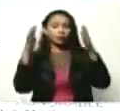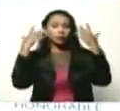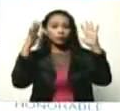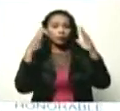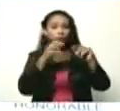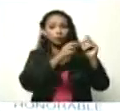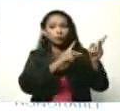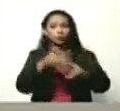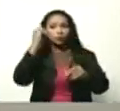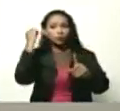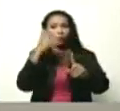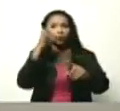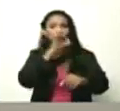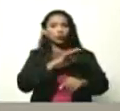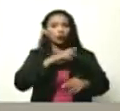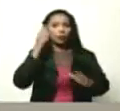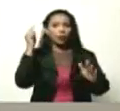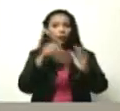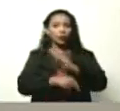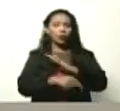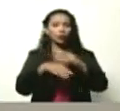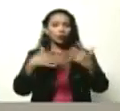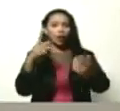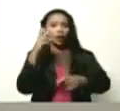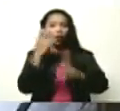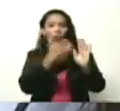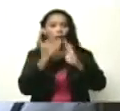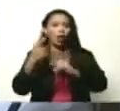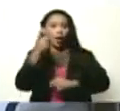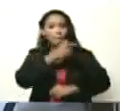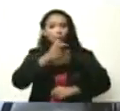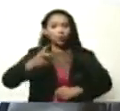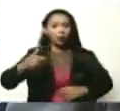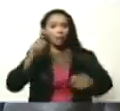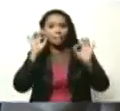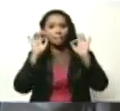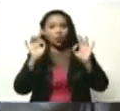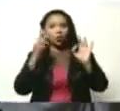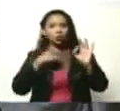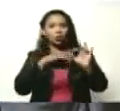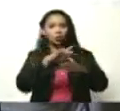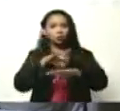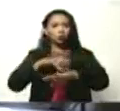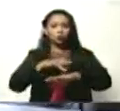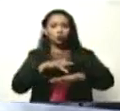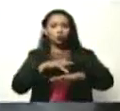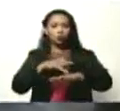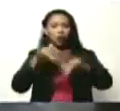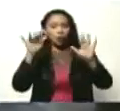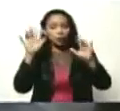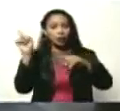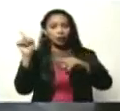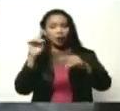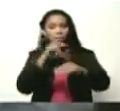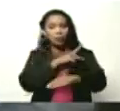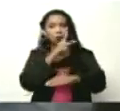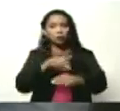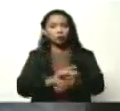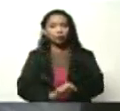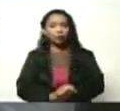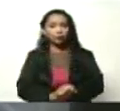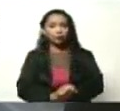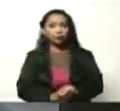de impacto social profundo. ¿Qué comunidades, a qué personas en específico estaríamos tocando a través de la poesía? Bueno,